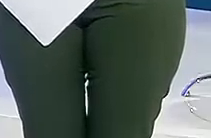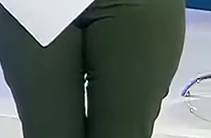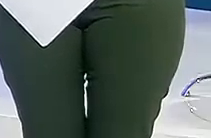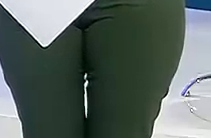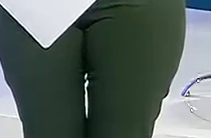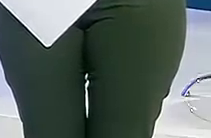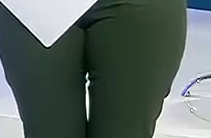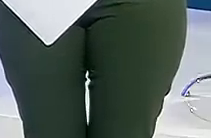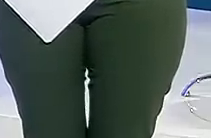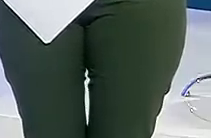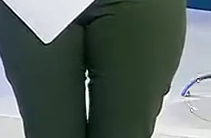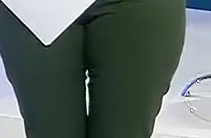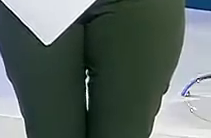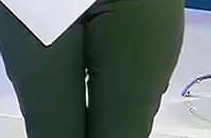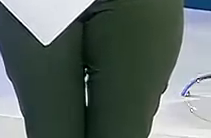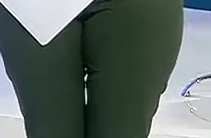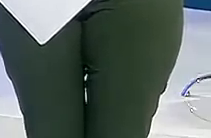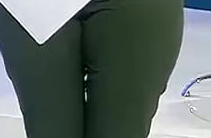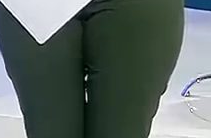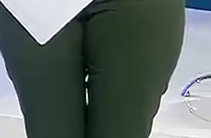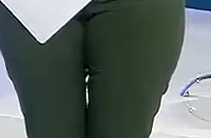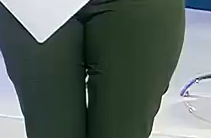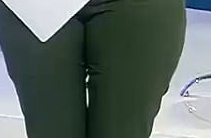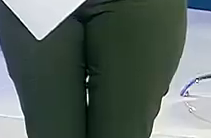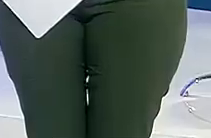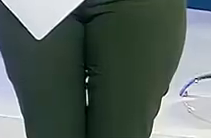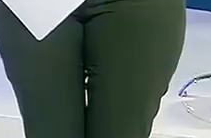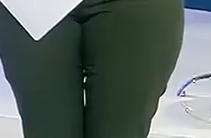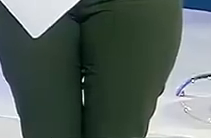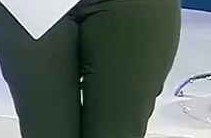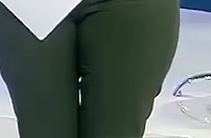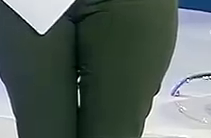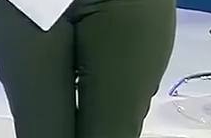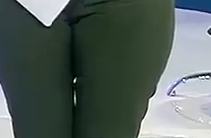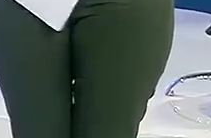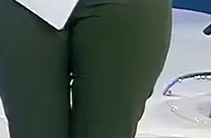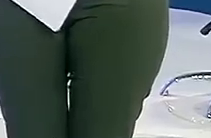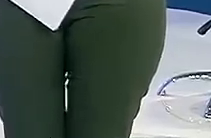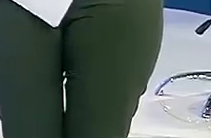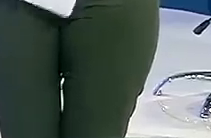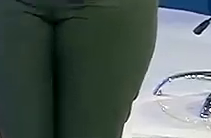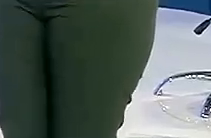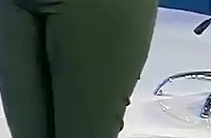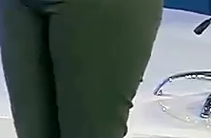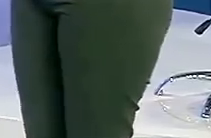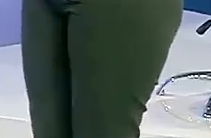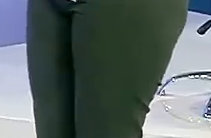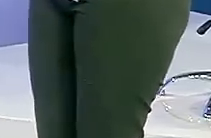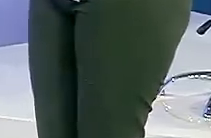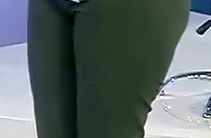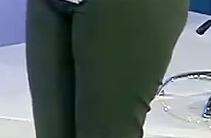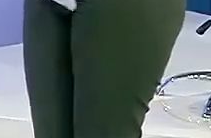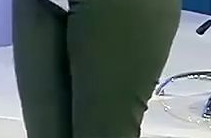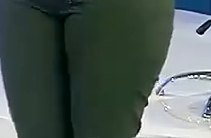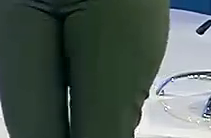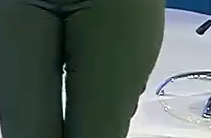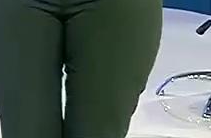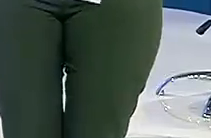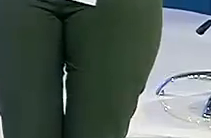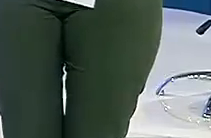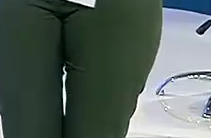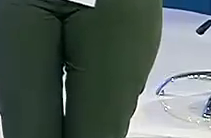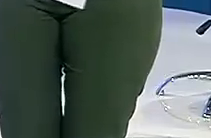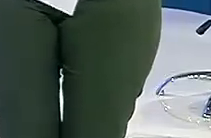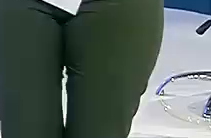los compatriotas que están por allí, en cualquier parte del planeta. Hacemos este informativo con amor y, por supuesto, con mucho entusiasmo